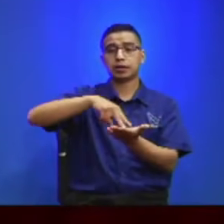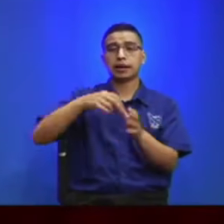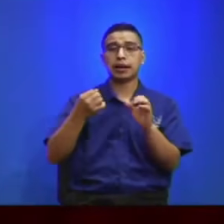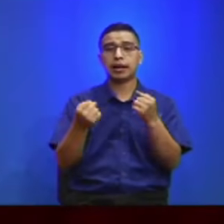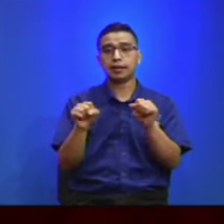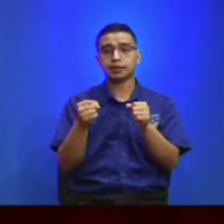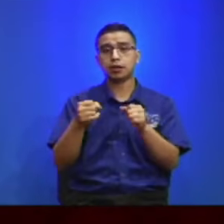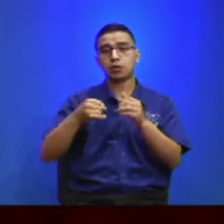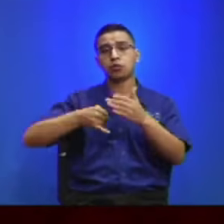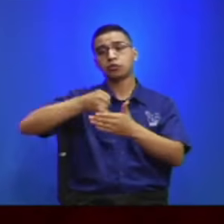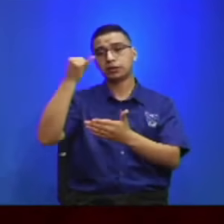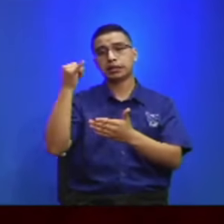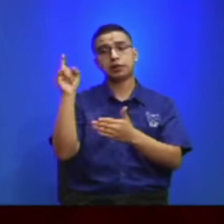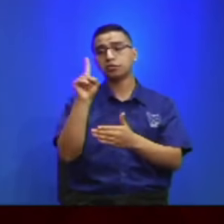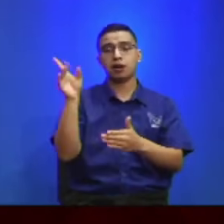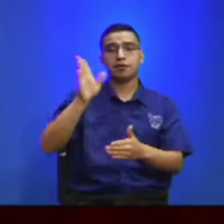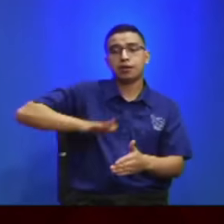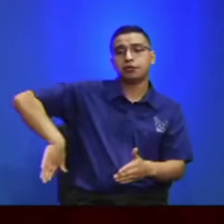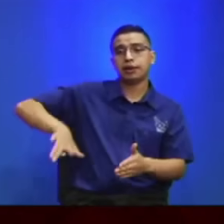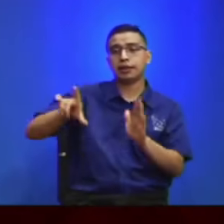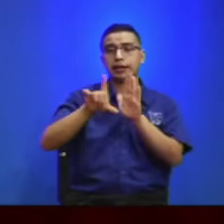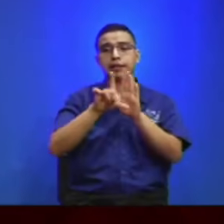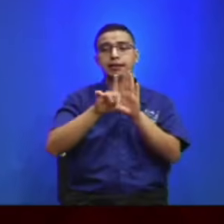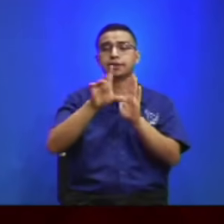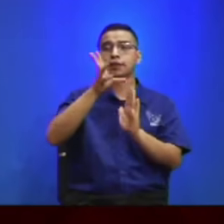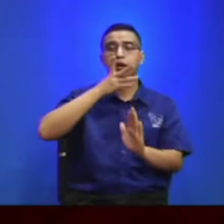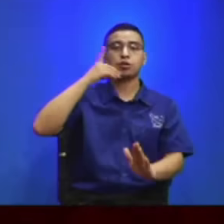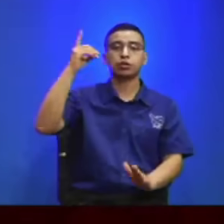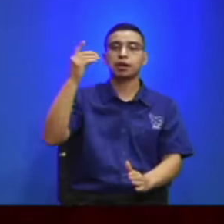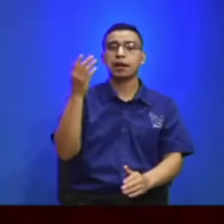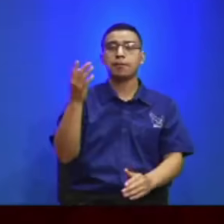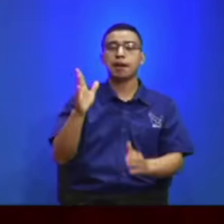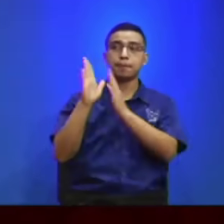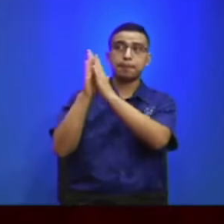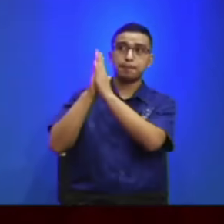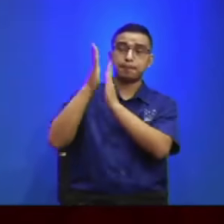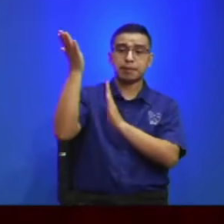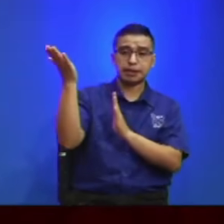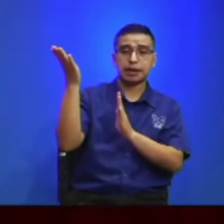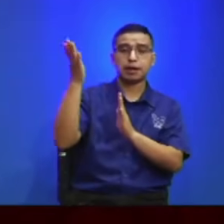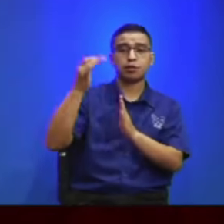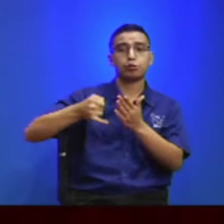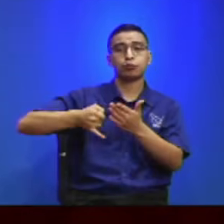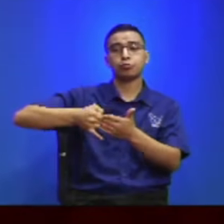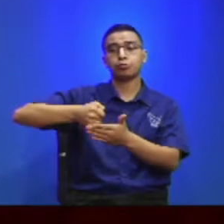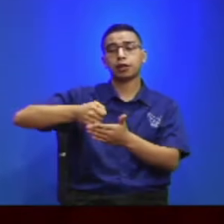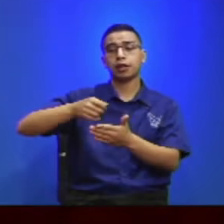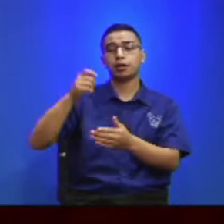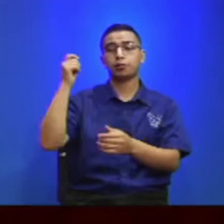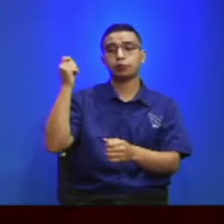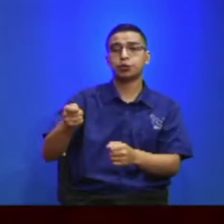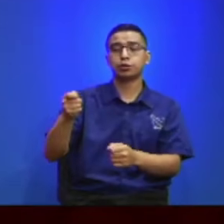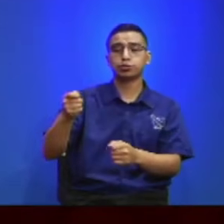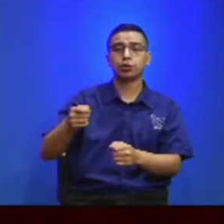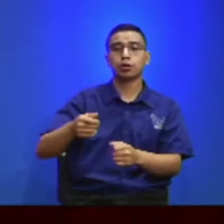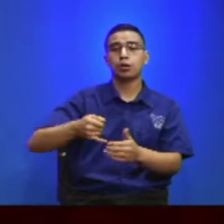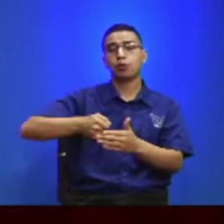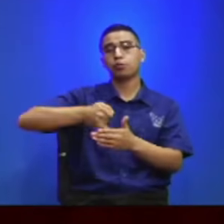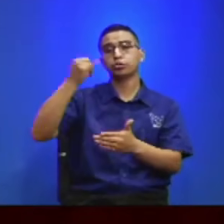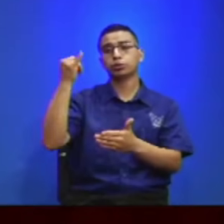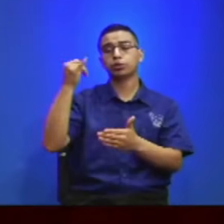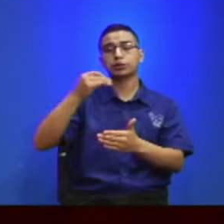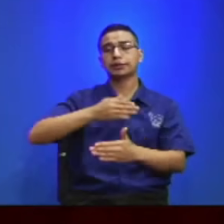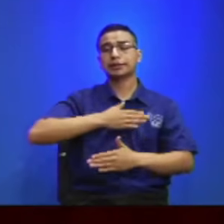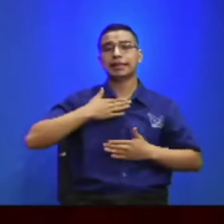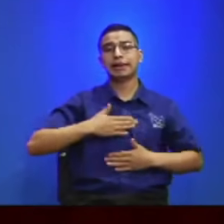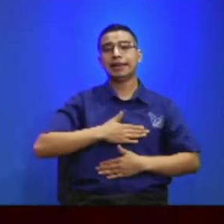no hubiera abandonado la ley de medios de primer juicio justo se deleitan se deleitan se deleitan en la cercanía de dios entonces